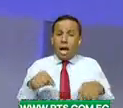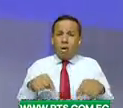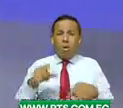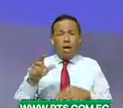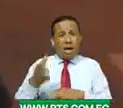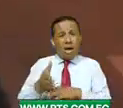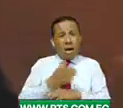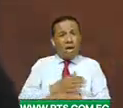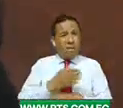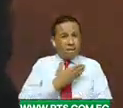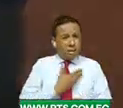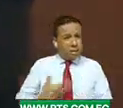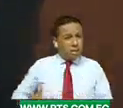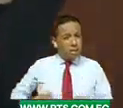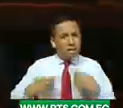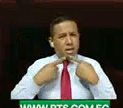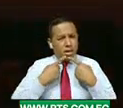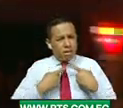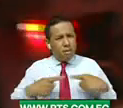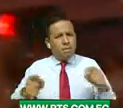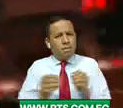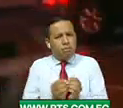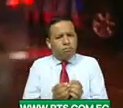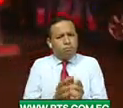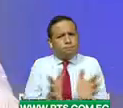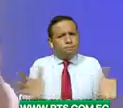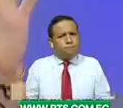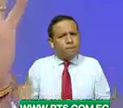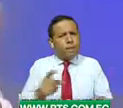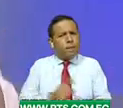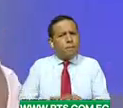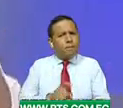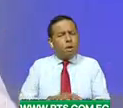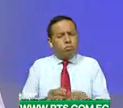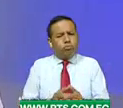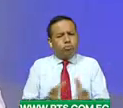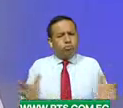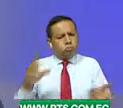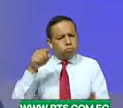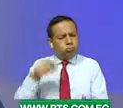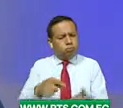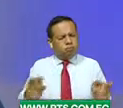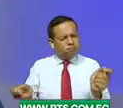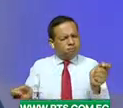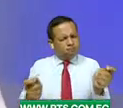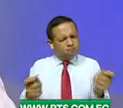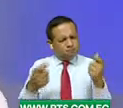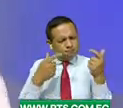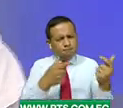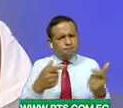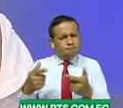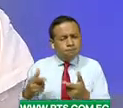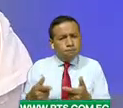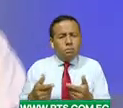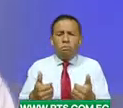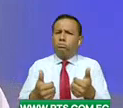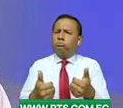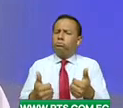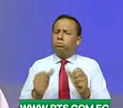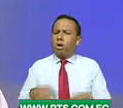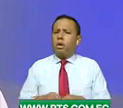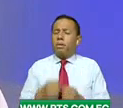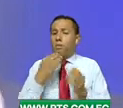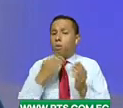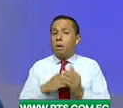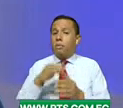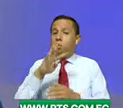de excepción multiplicará los avances. Los 7 tipos de robos, de acuerdo al cuadro de mando integral de la Policía Nacional, si uno agarra los 43 días de